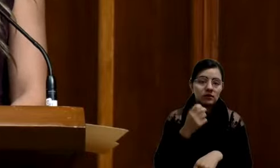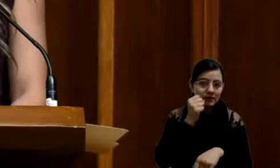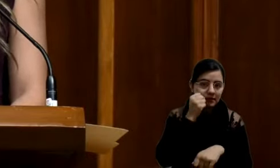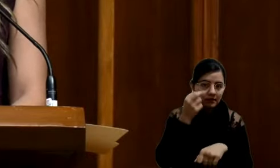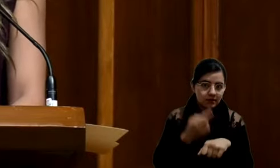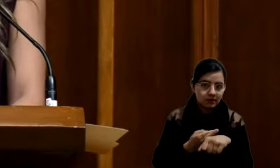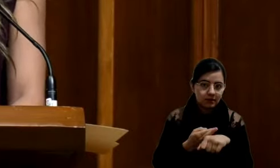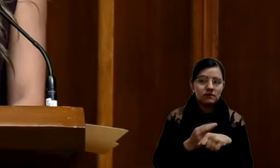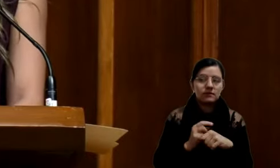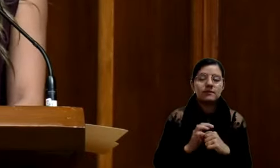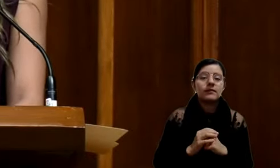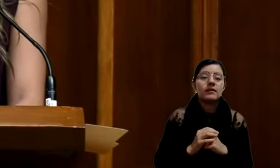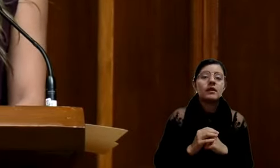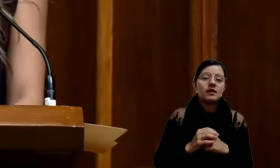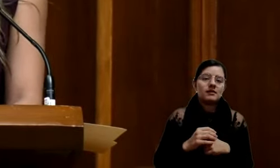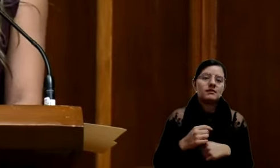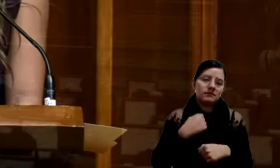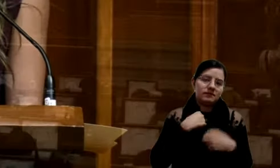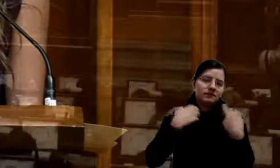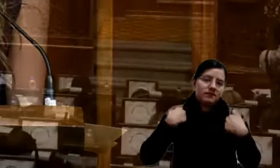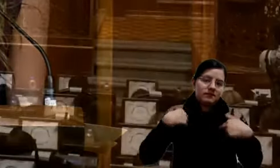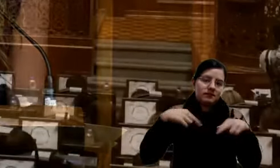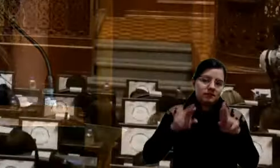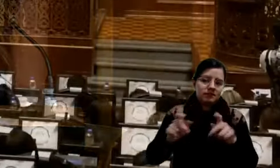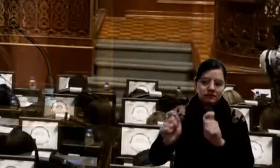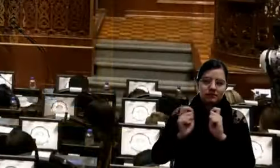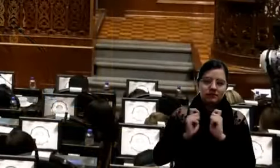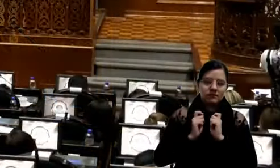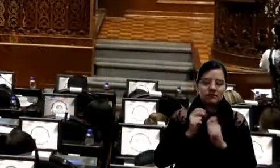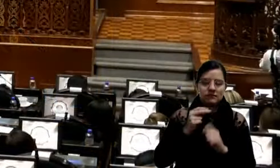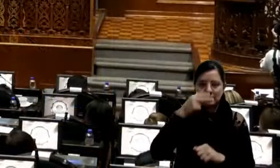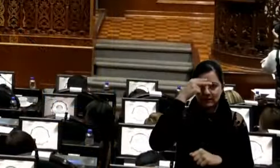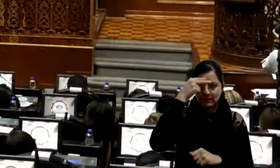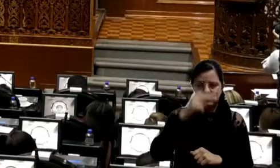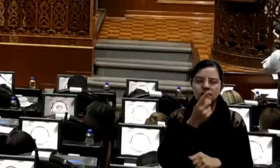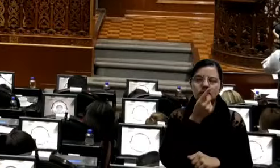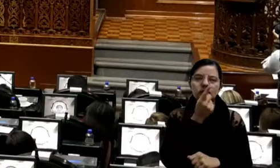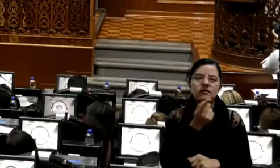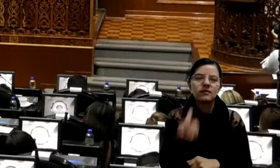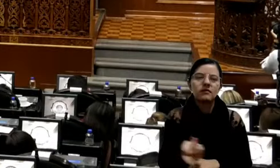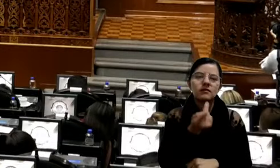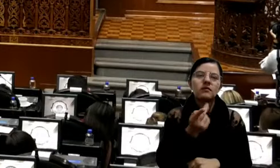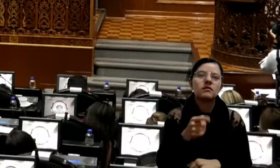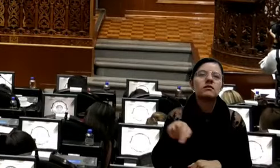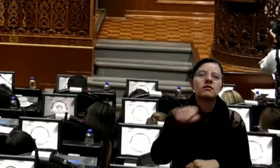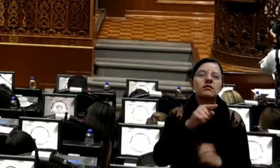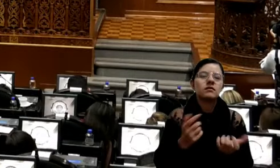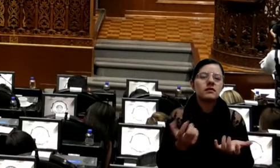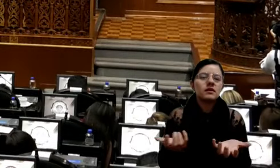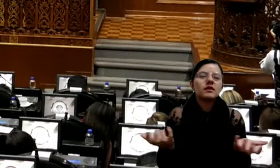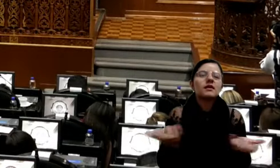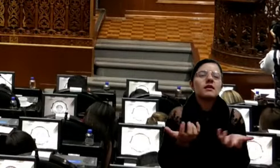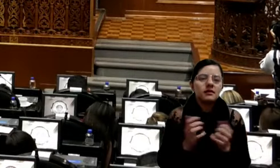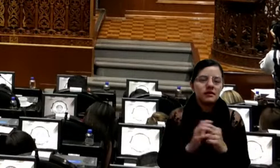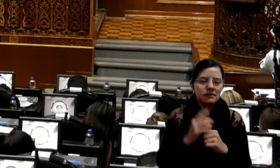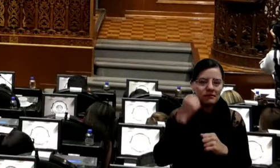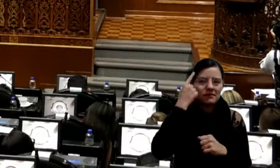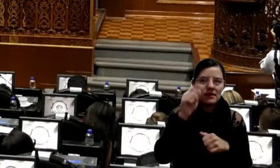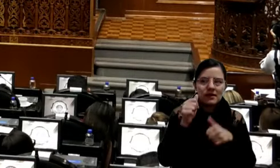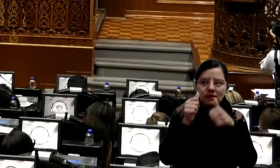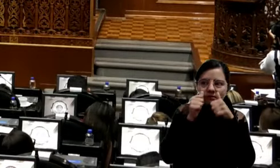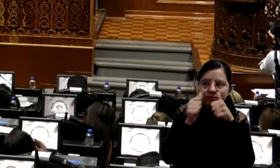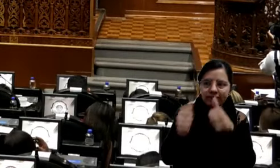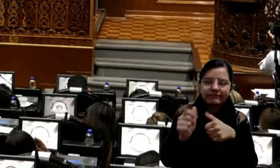de las y los mexiquenses, le consulto ¿cuáles fueron las acciones para atender las afectaciones